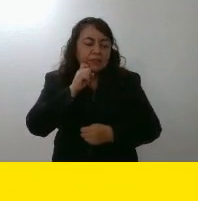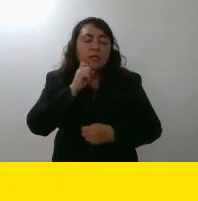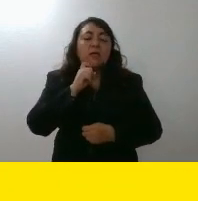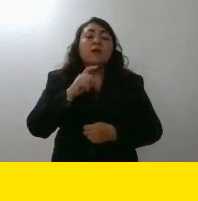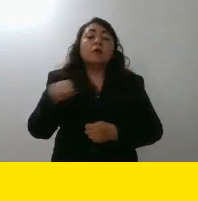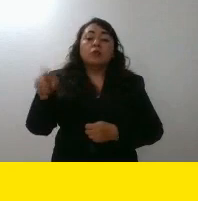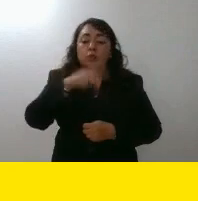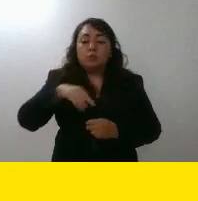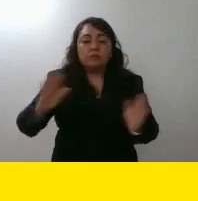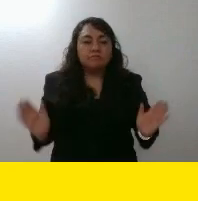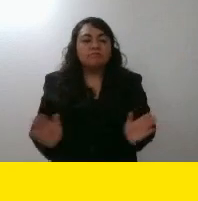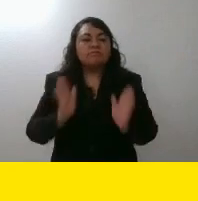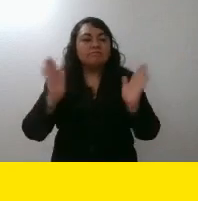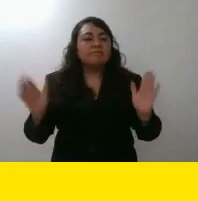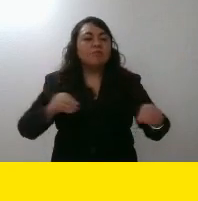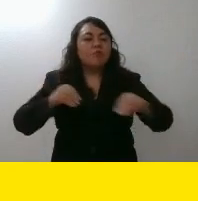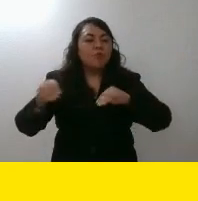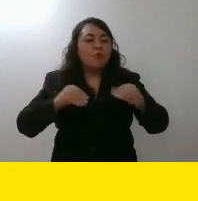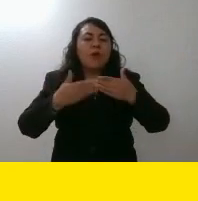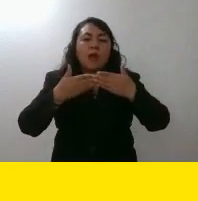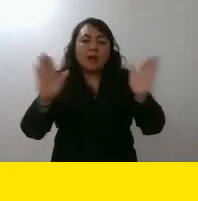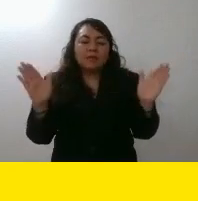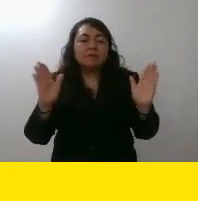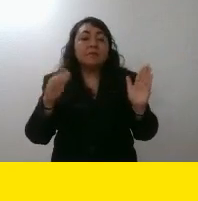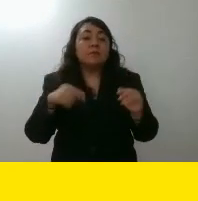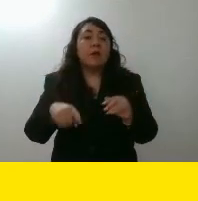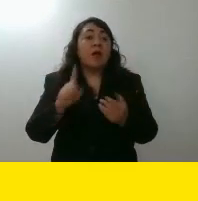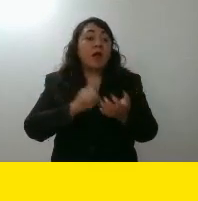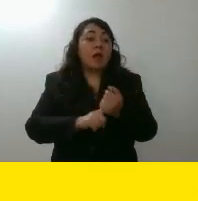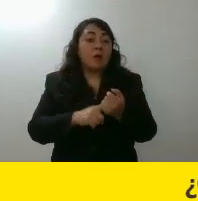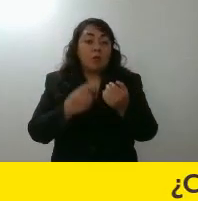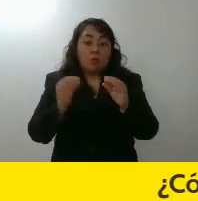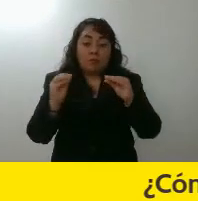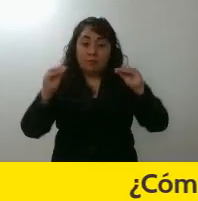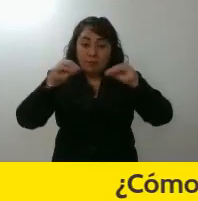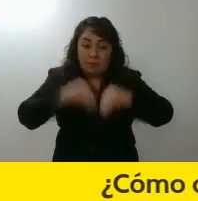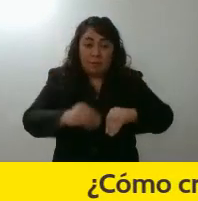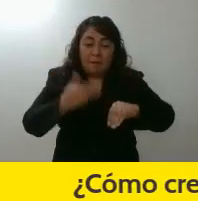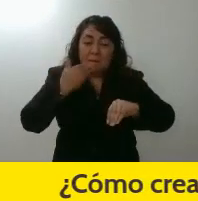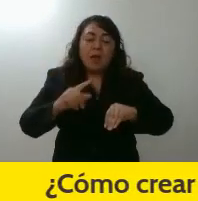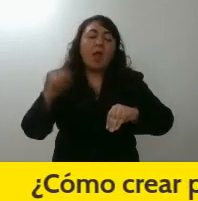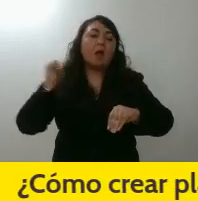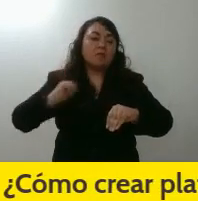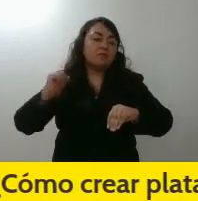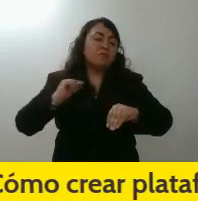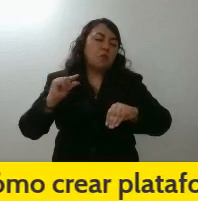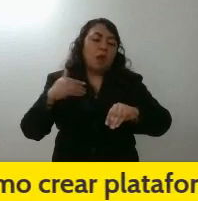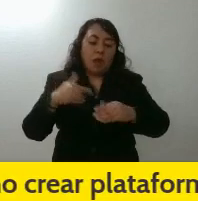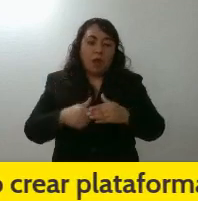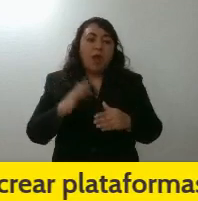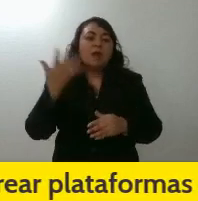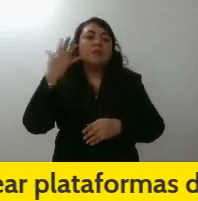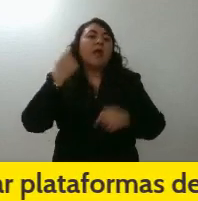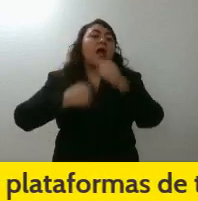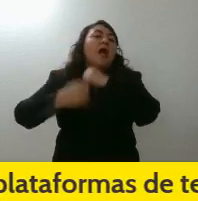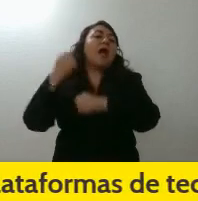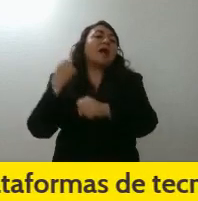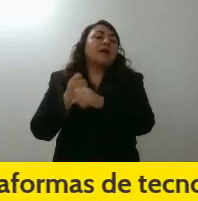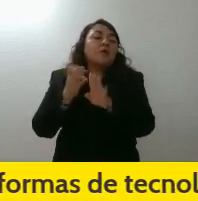estaba impulsado como por el movimiento de datos abiertos, que no estaba tan instalado como está ahora. Piensen que esto es hace 10 años